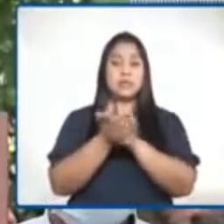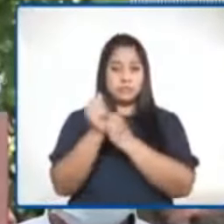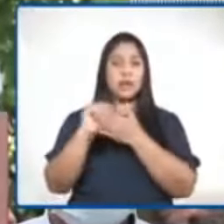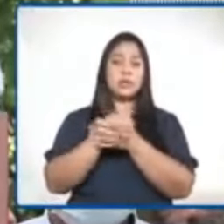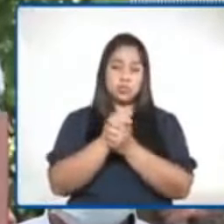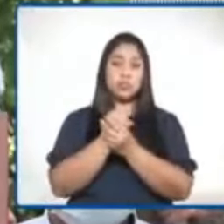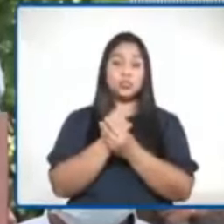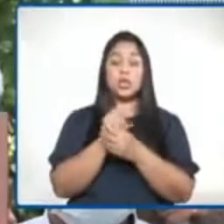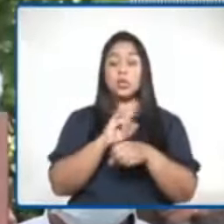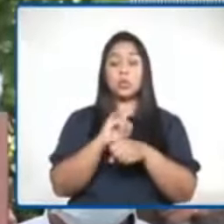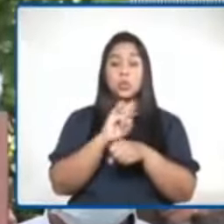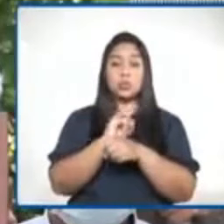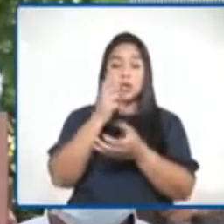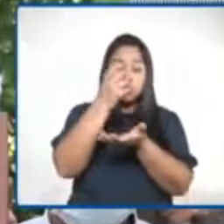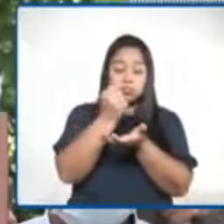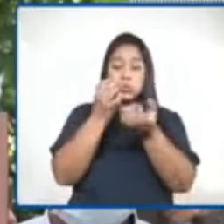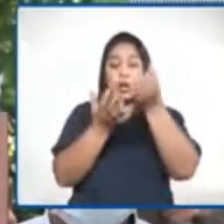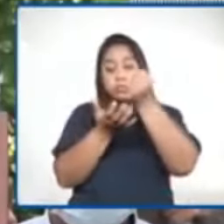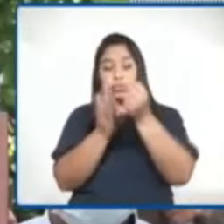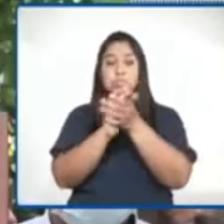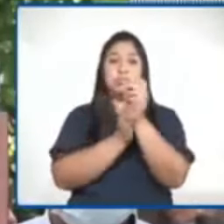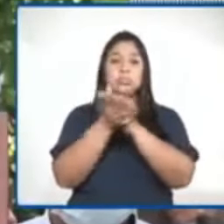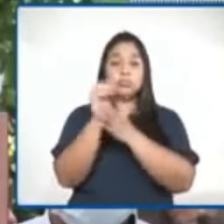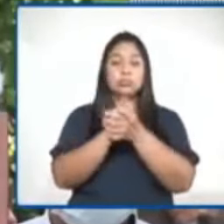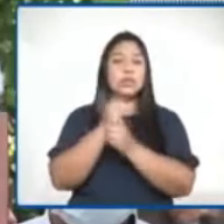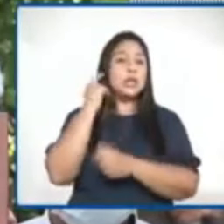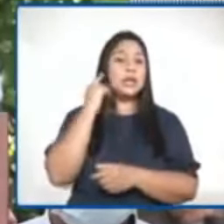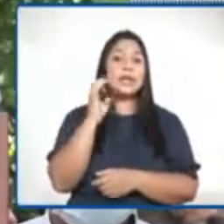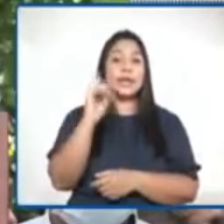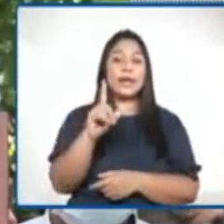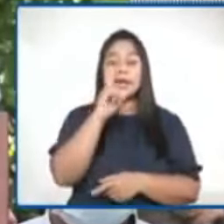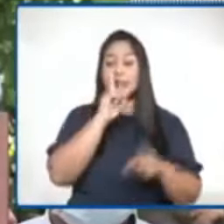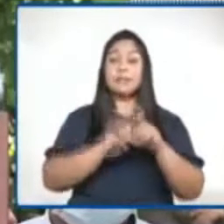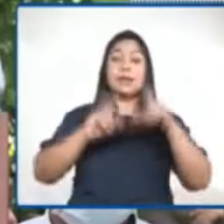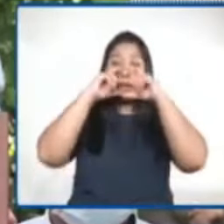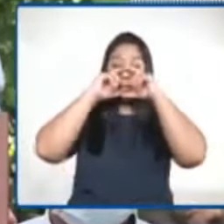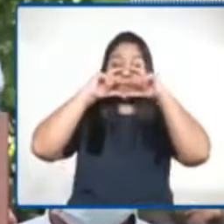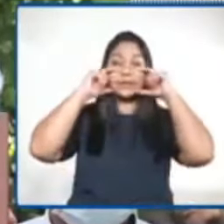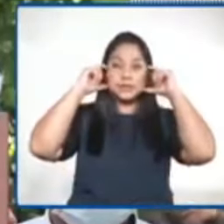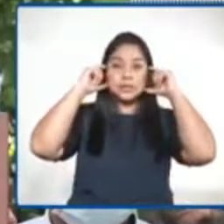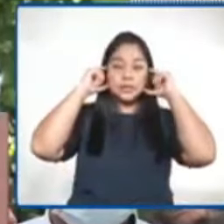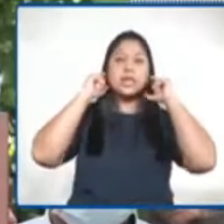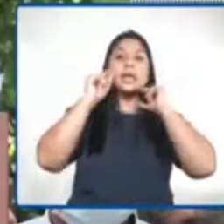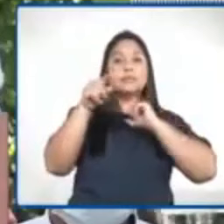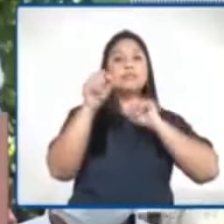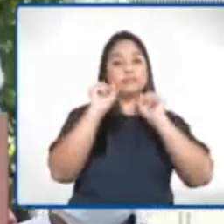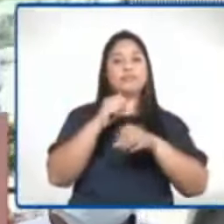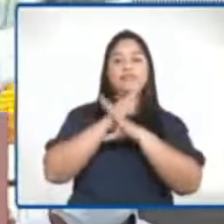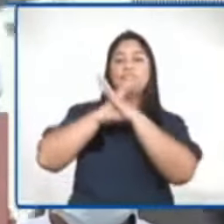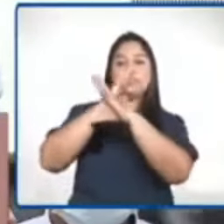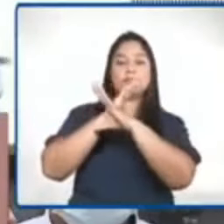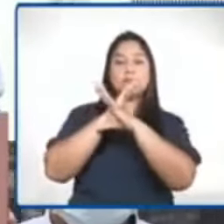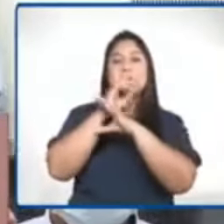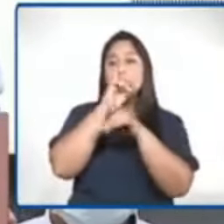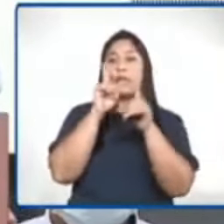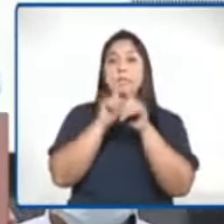frecuente, el uso de gel en alcohol o alcohol en gel y el uso de la mascarilla es lo único que puede prevenir incluso a